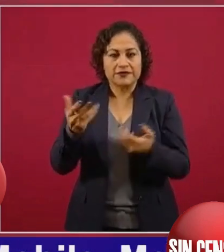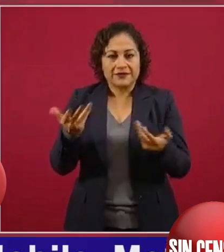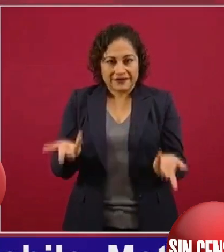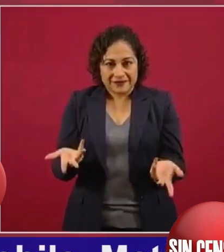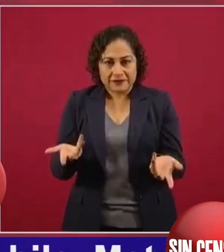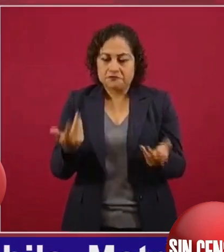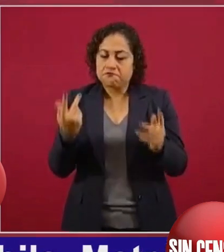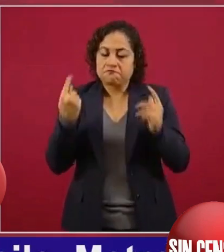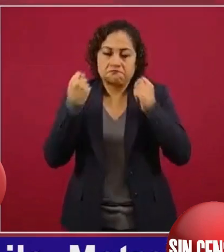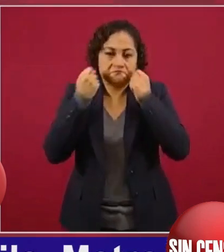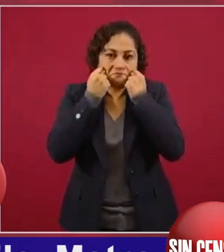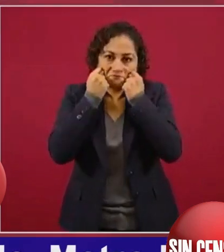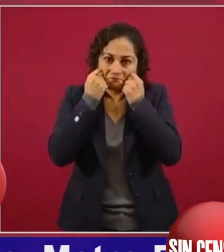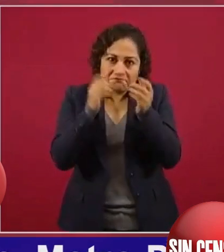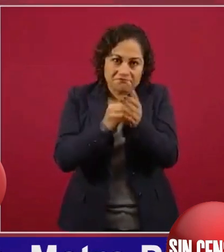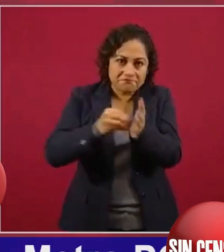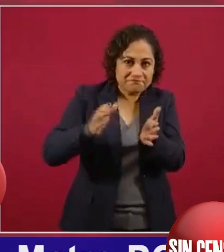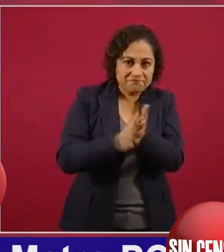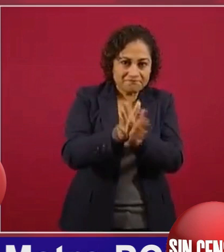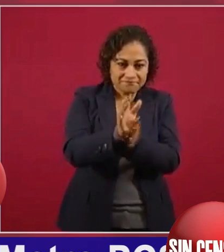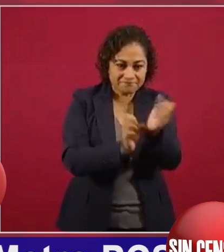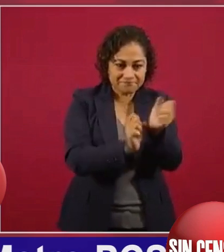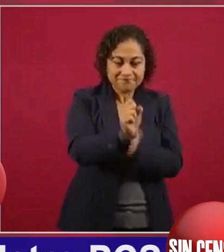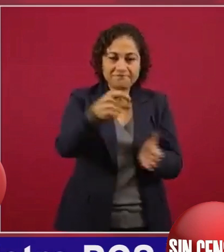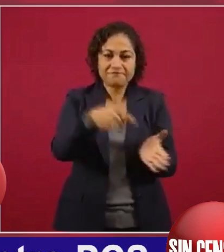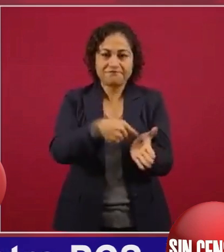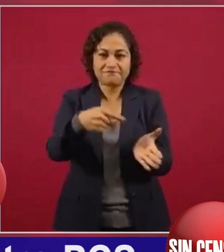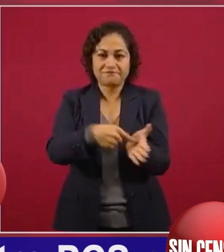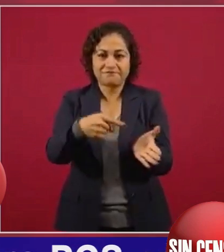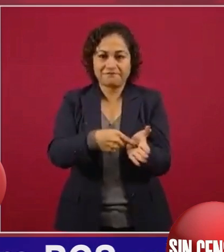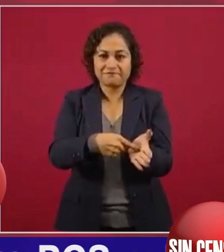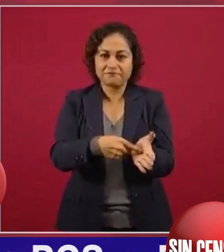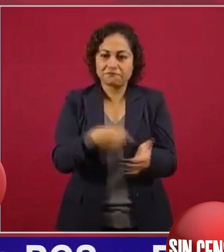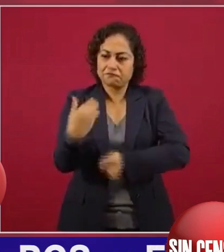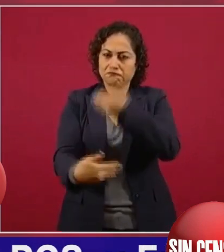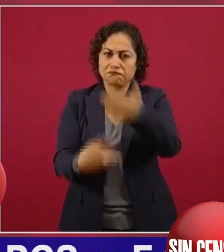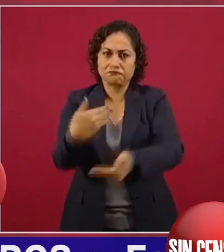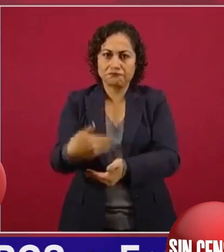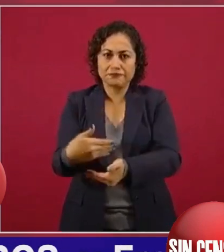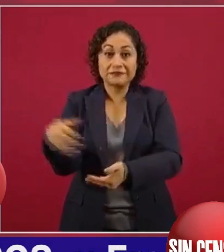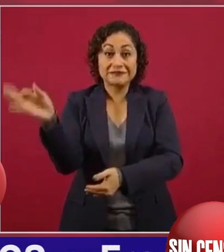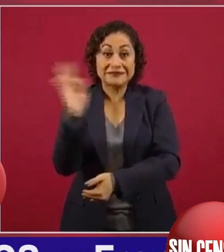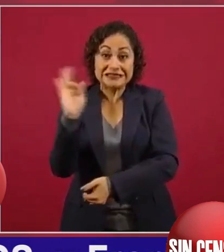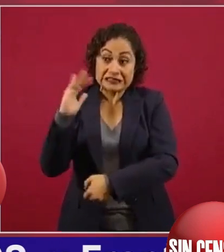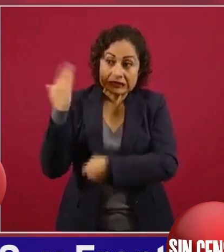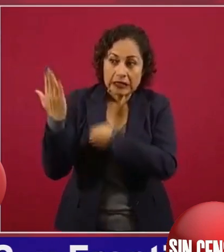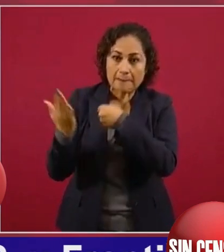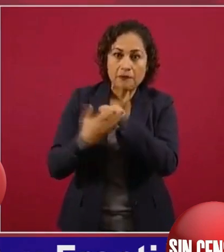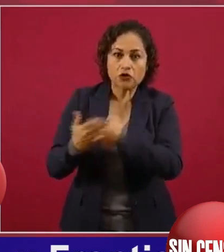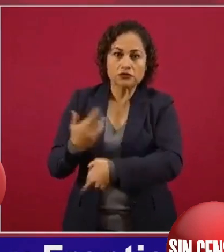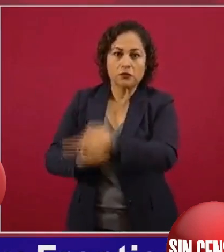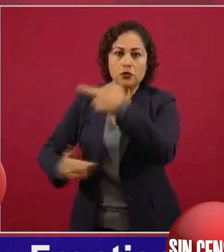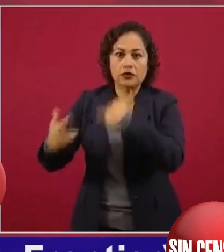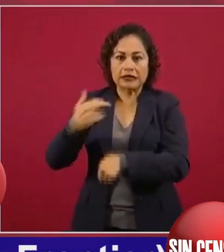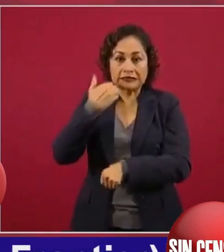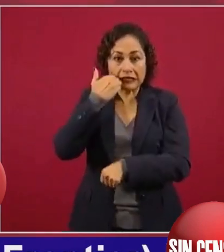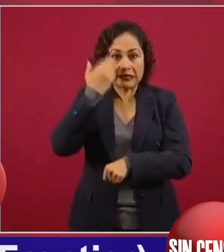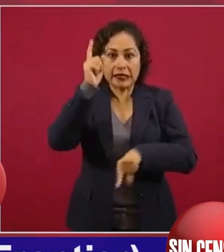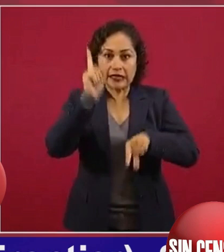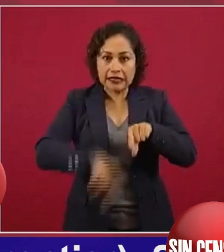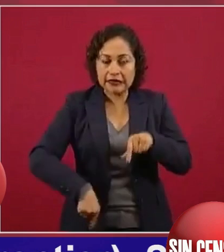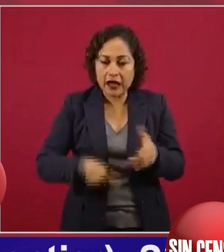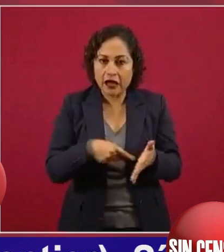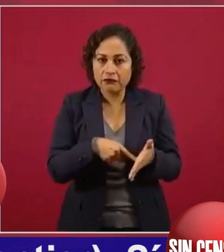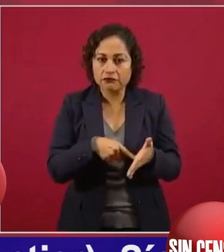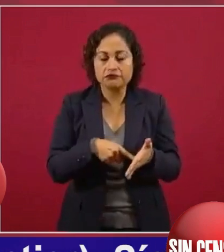¿Cómo le van a dar marcha atrás? Va a estar difícil. Entonces, por eso la